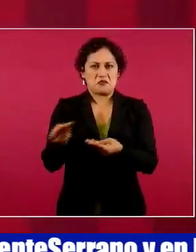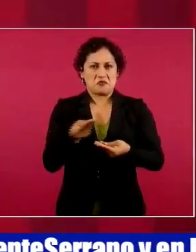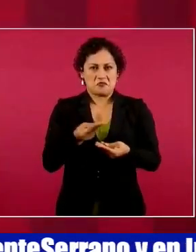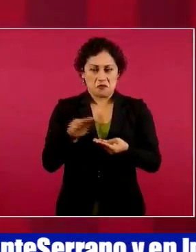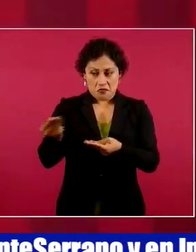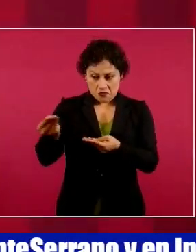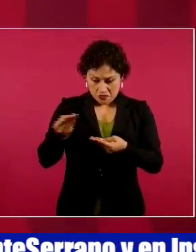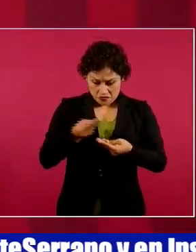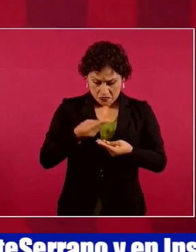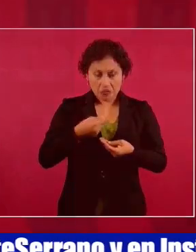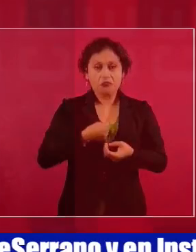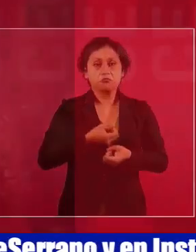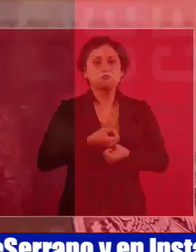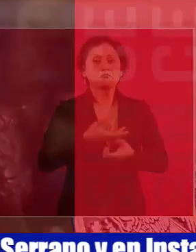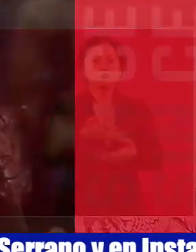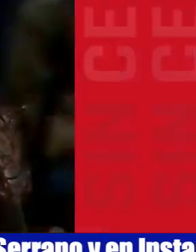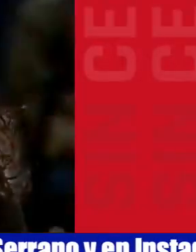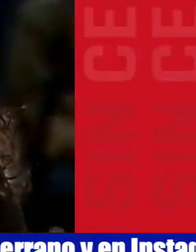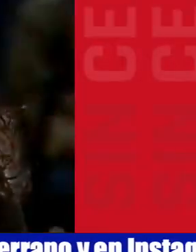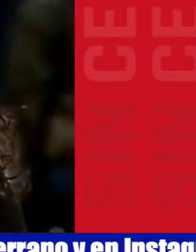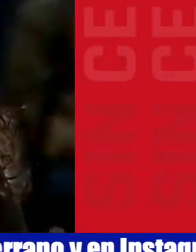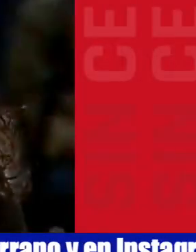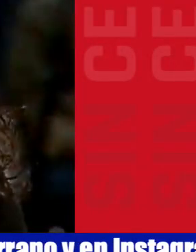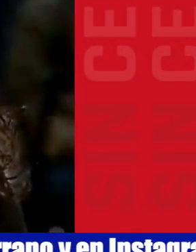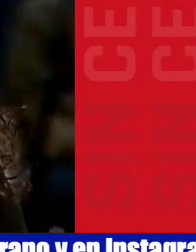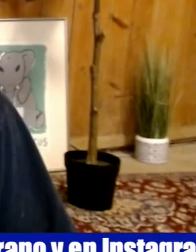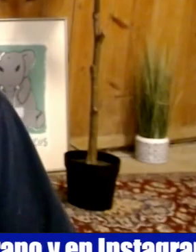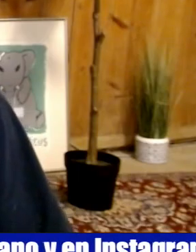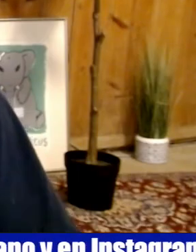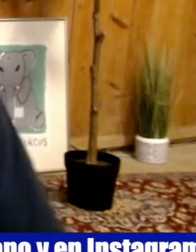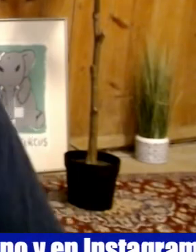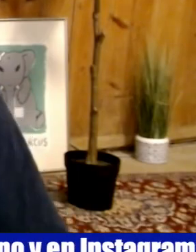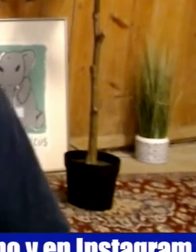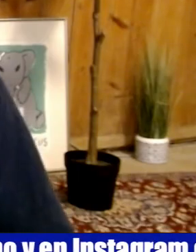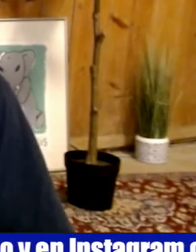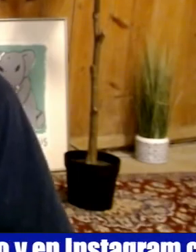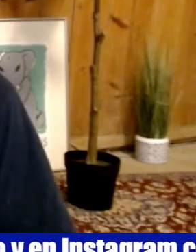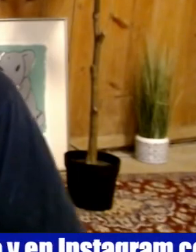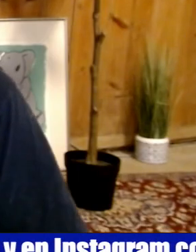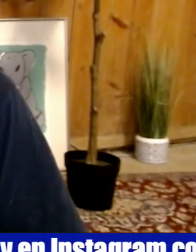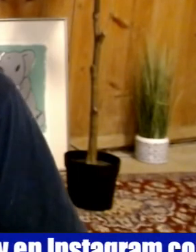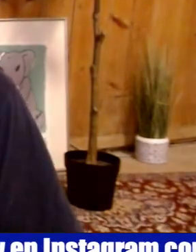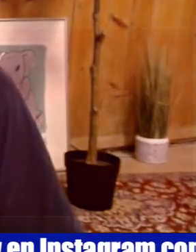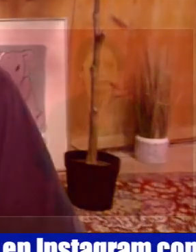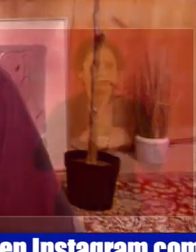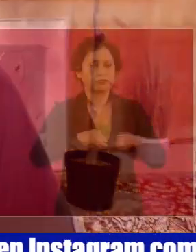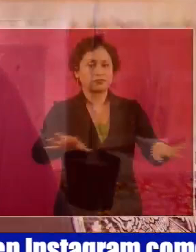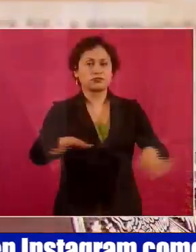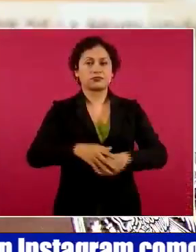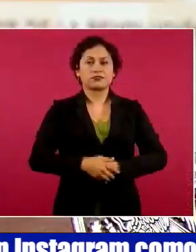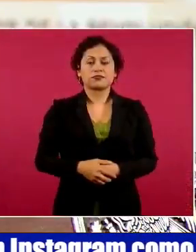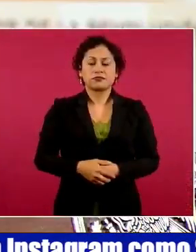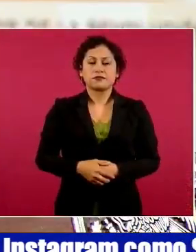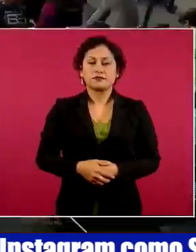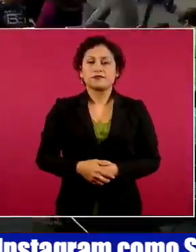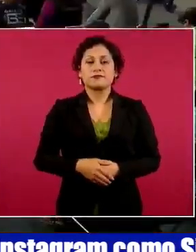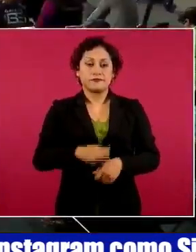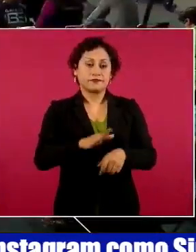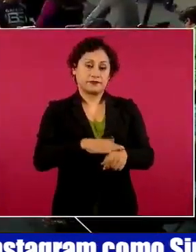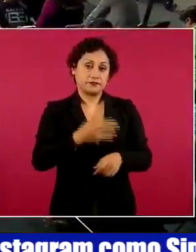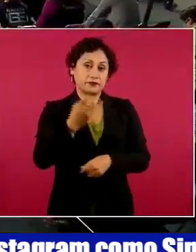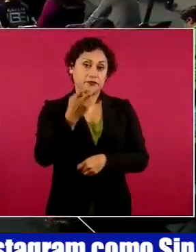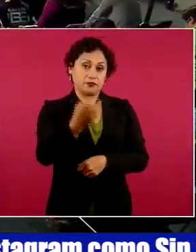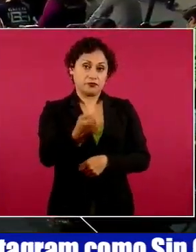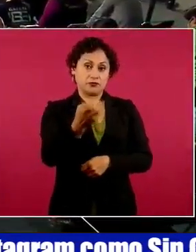sea, pues, ¿qué mejor? ¿No? Dice el presidente que hicieron un escándalo pensando que iban a socavar al